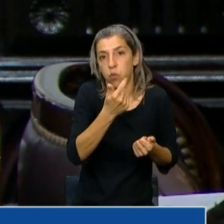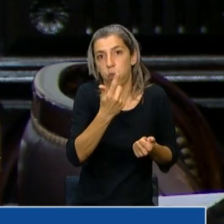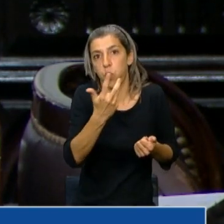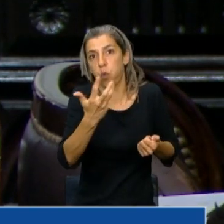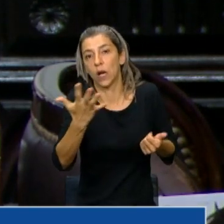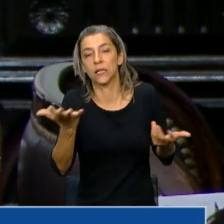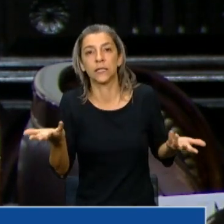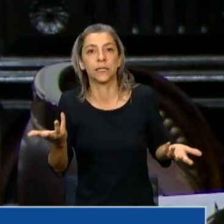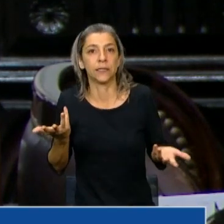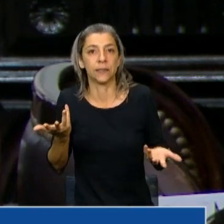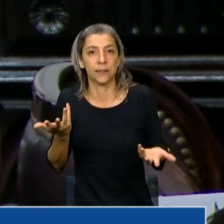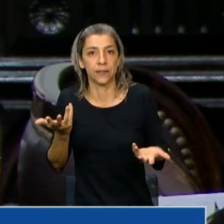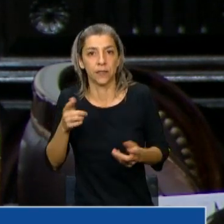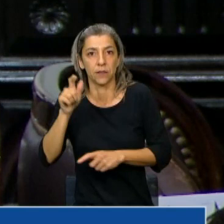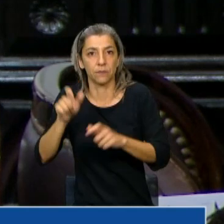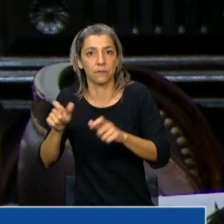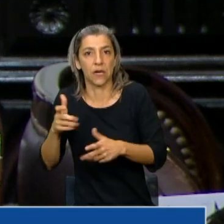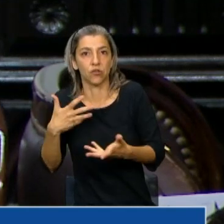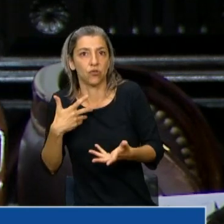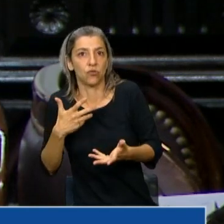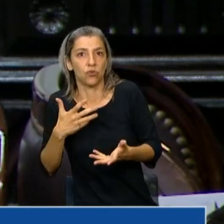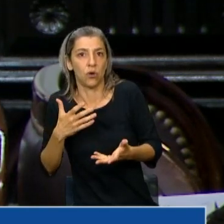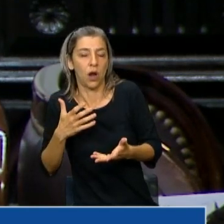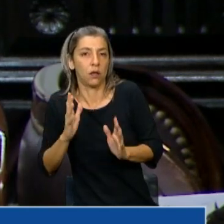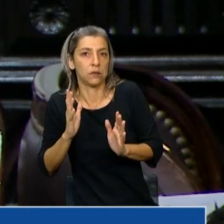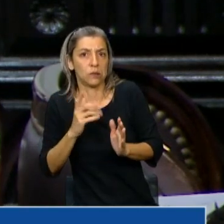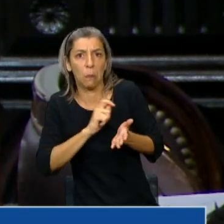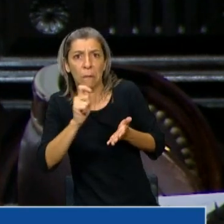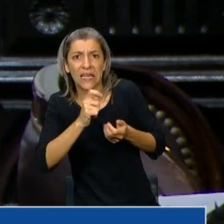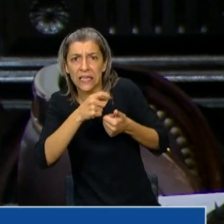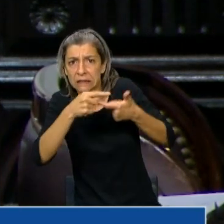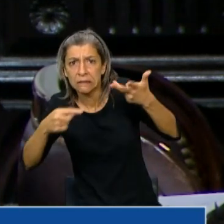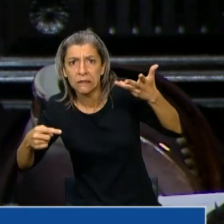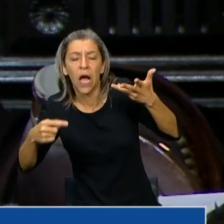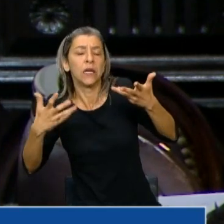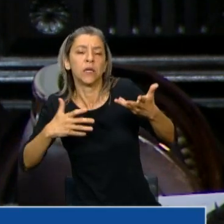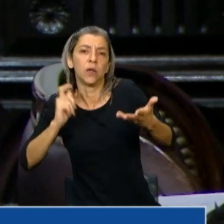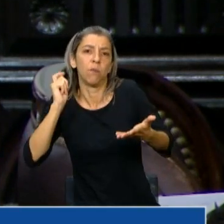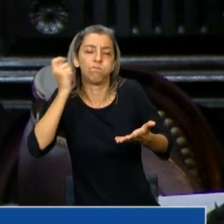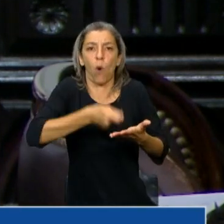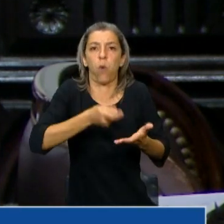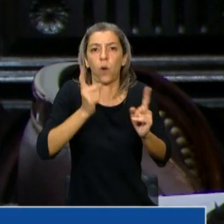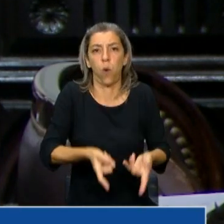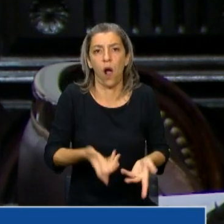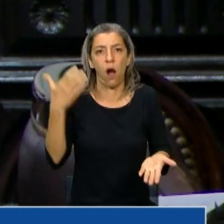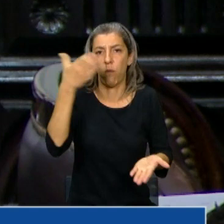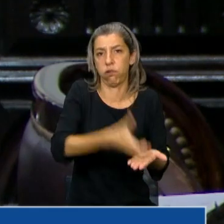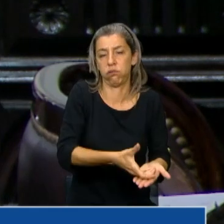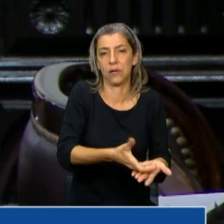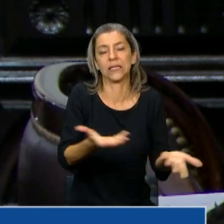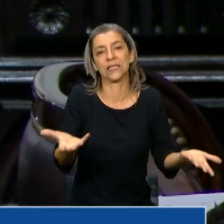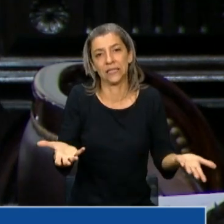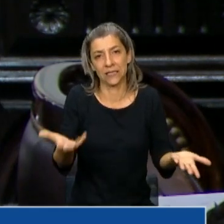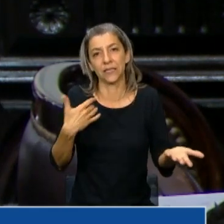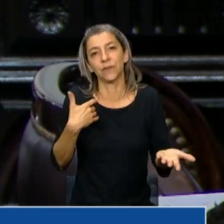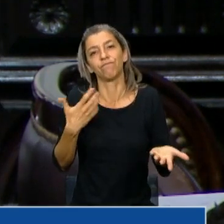desesperación de poder alquilar, terminan pagando más de un mes. Esto es otro tema que debemos tener cuidado. La